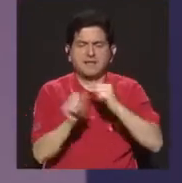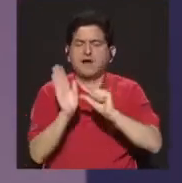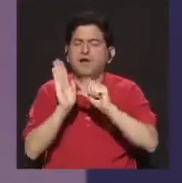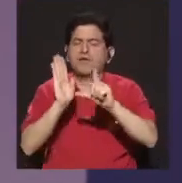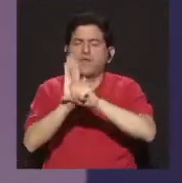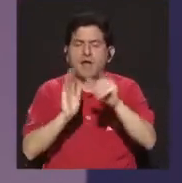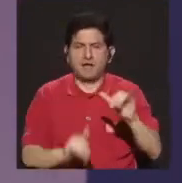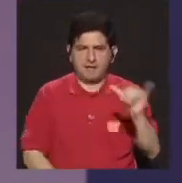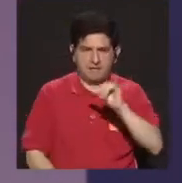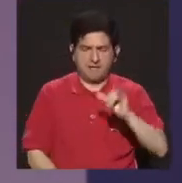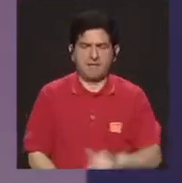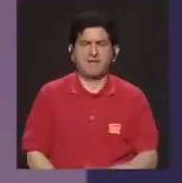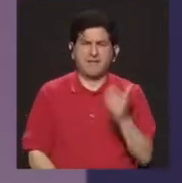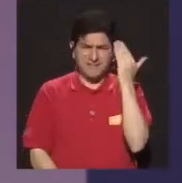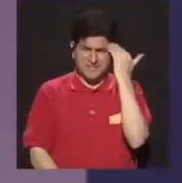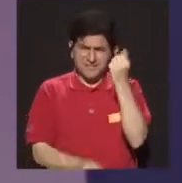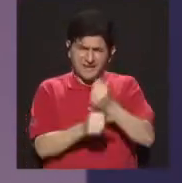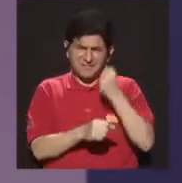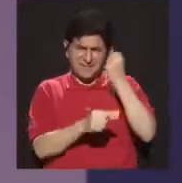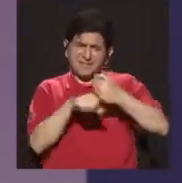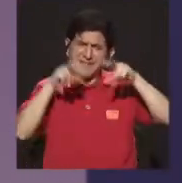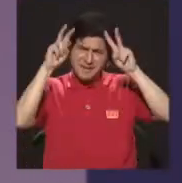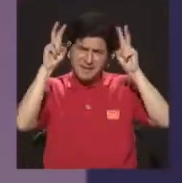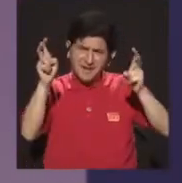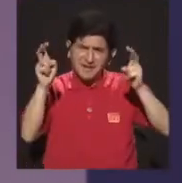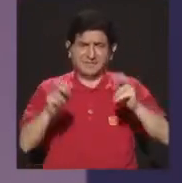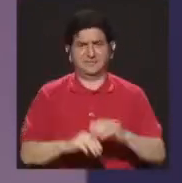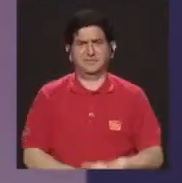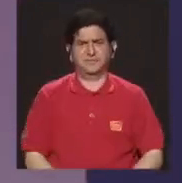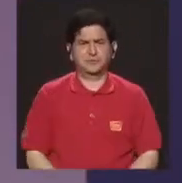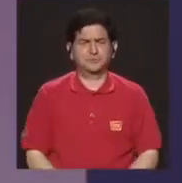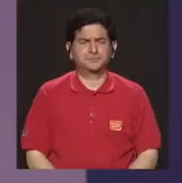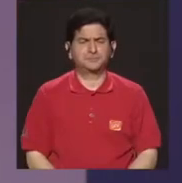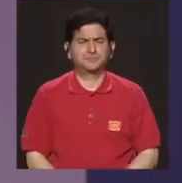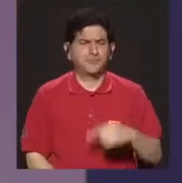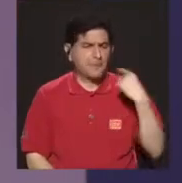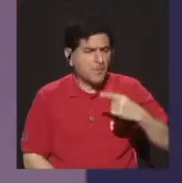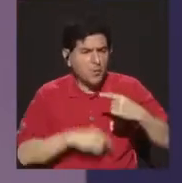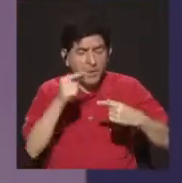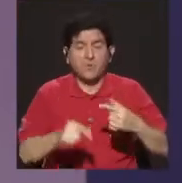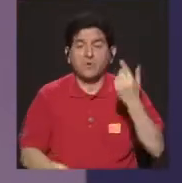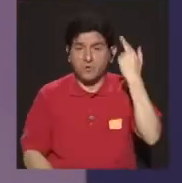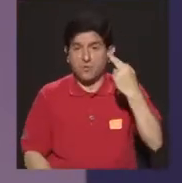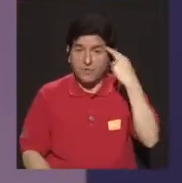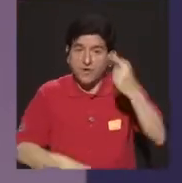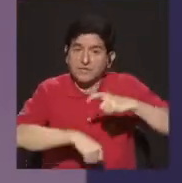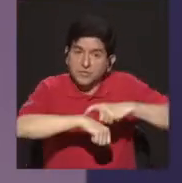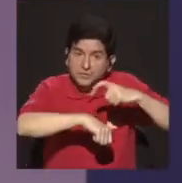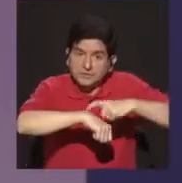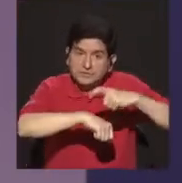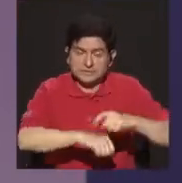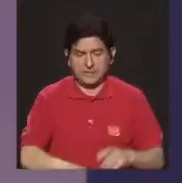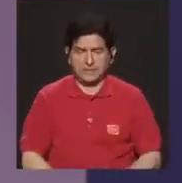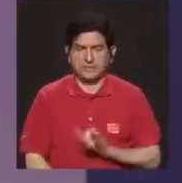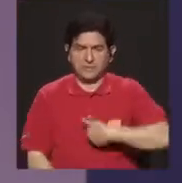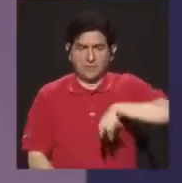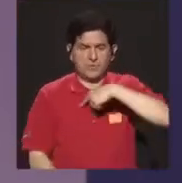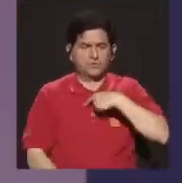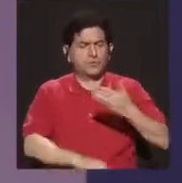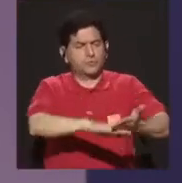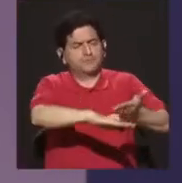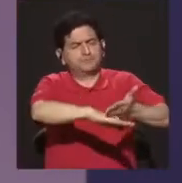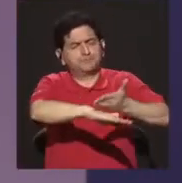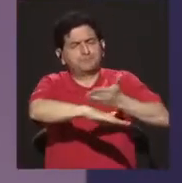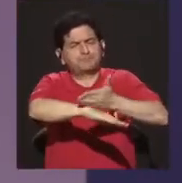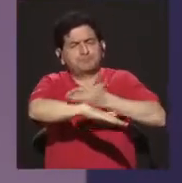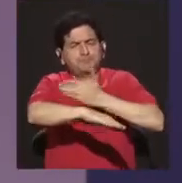que hay que ir trabajando esta temática pues por partes dado el tiempo que tenemos para para poder ir avanzando